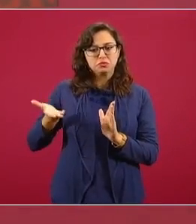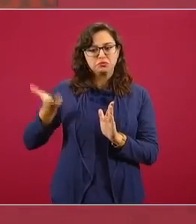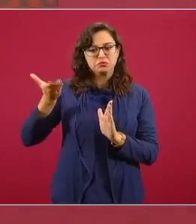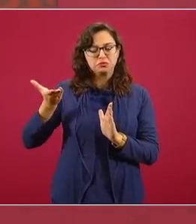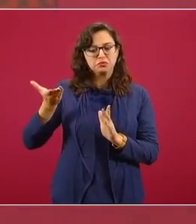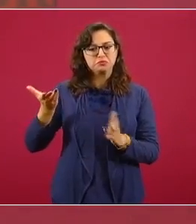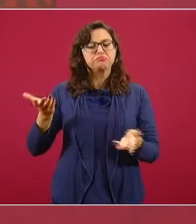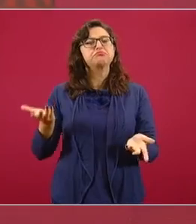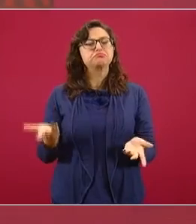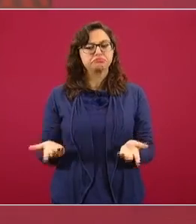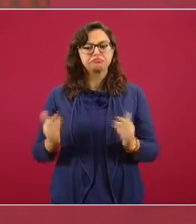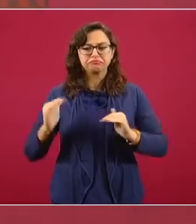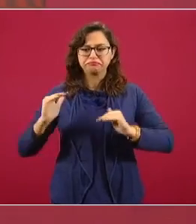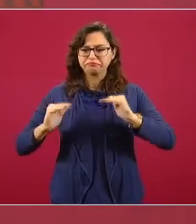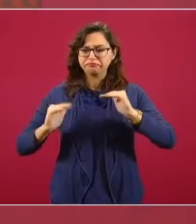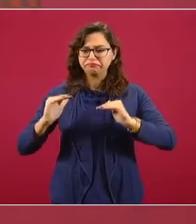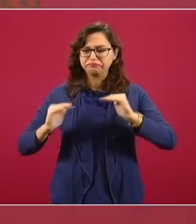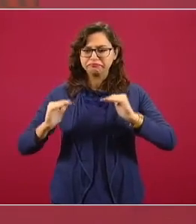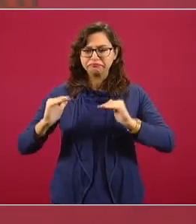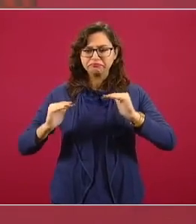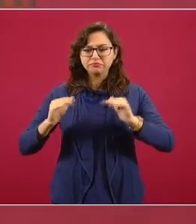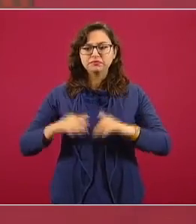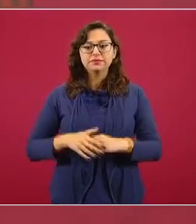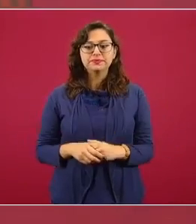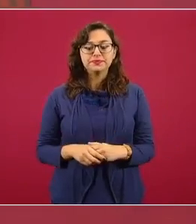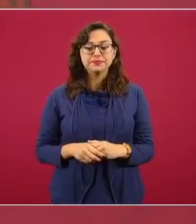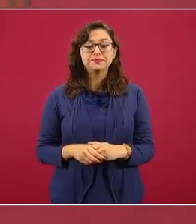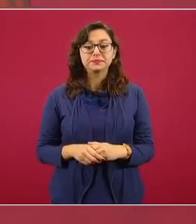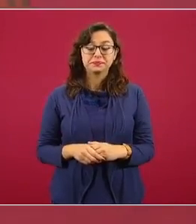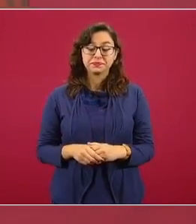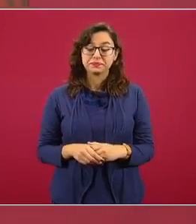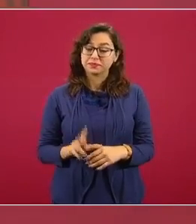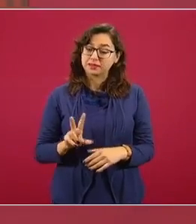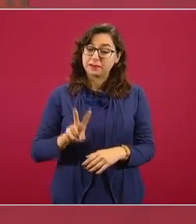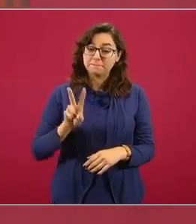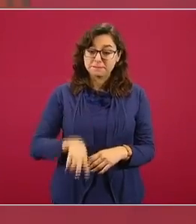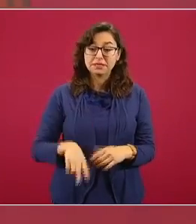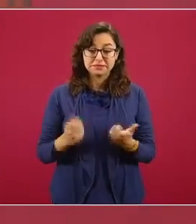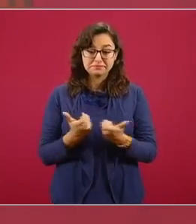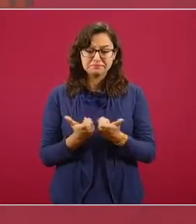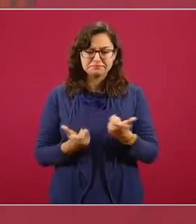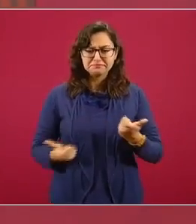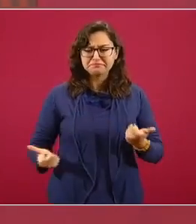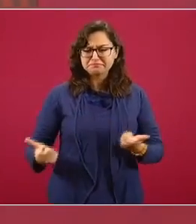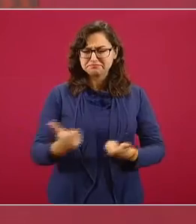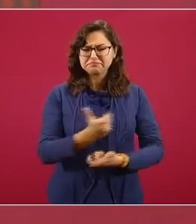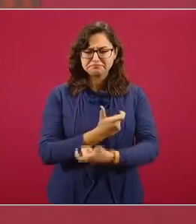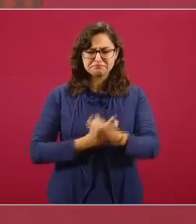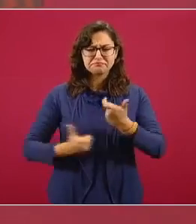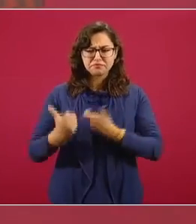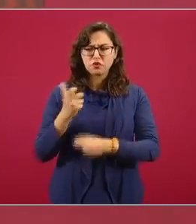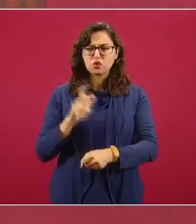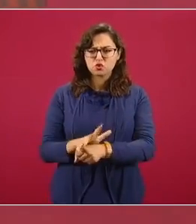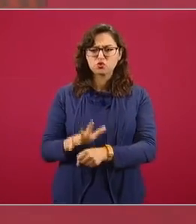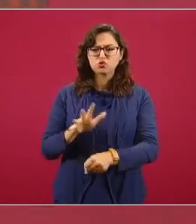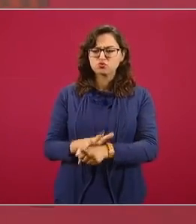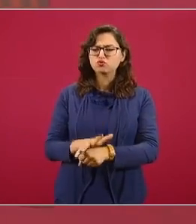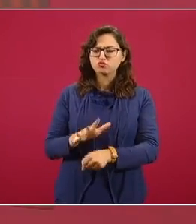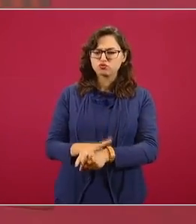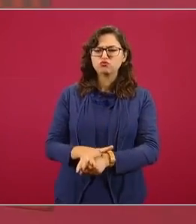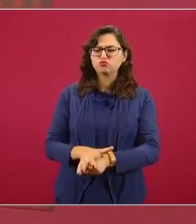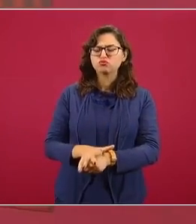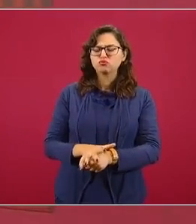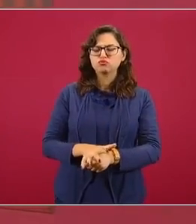está estable. Tenemos realmente con una economía sana, finanzas